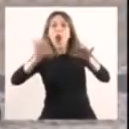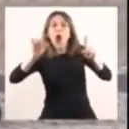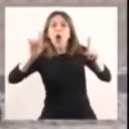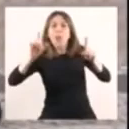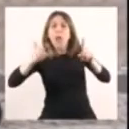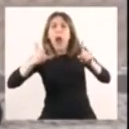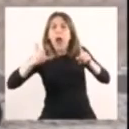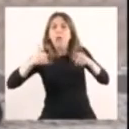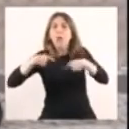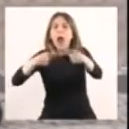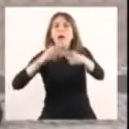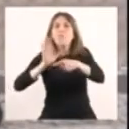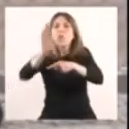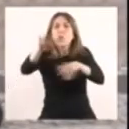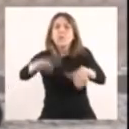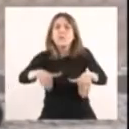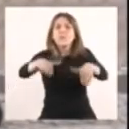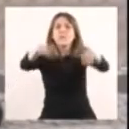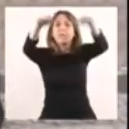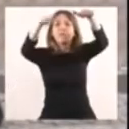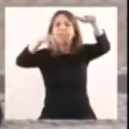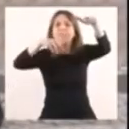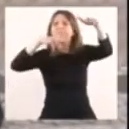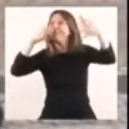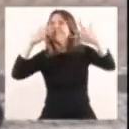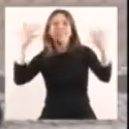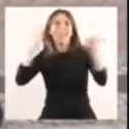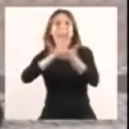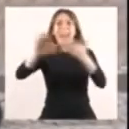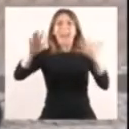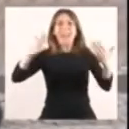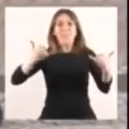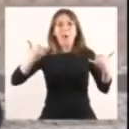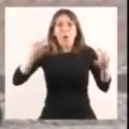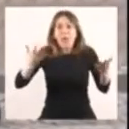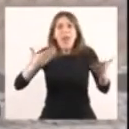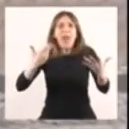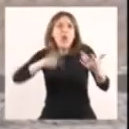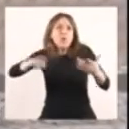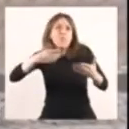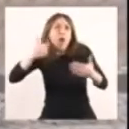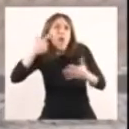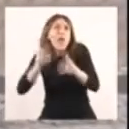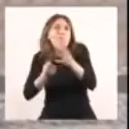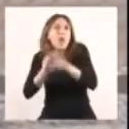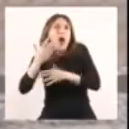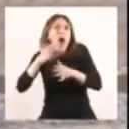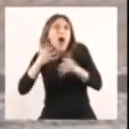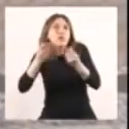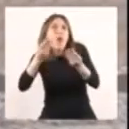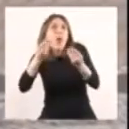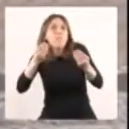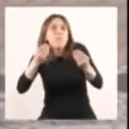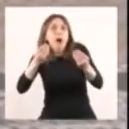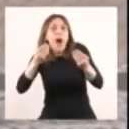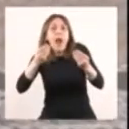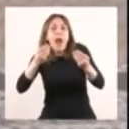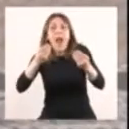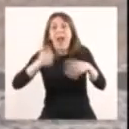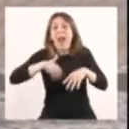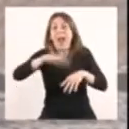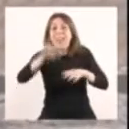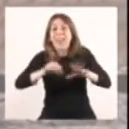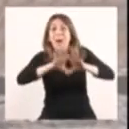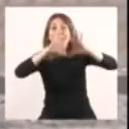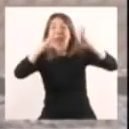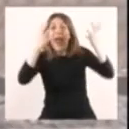es poder construir un país y, por qué no, un planeta libre de contaminación.